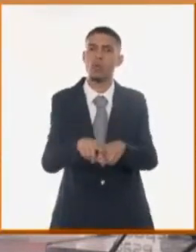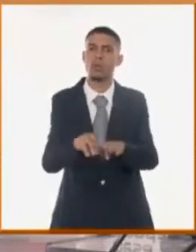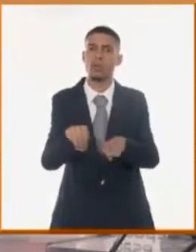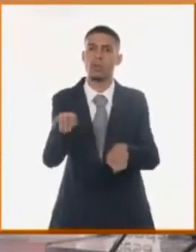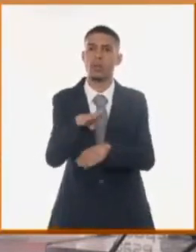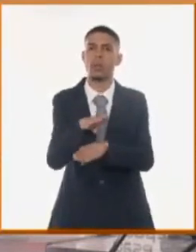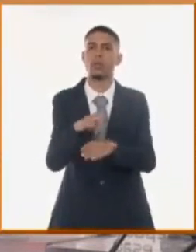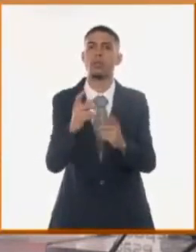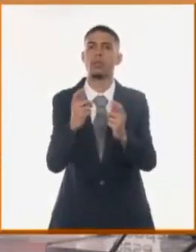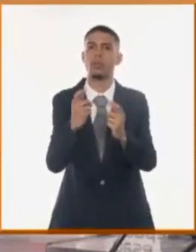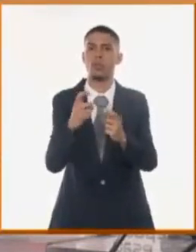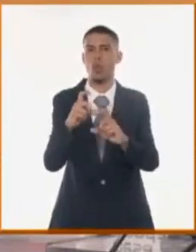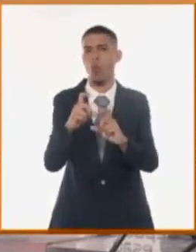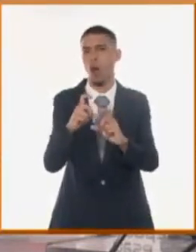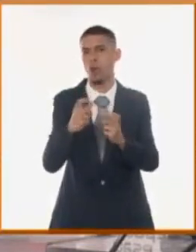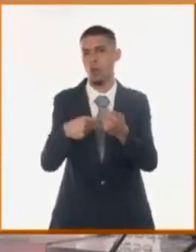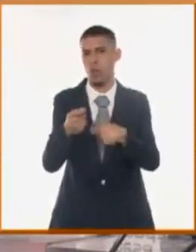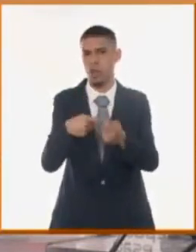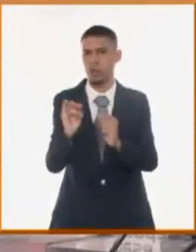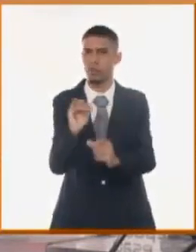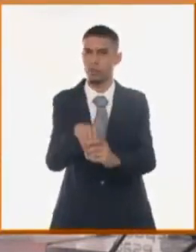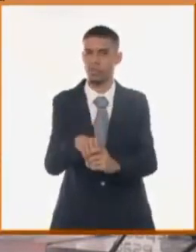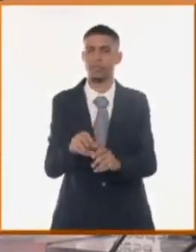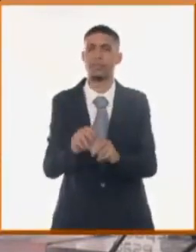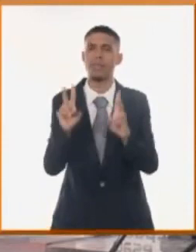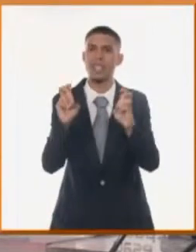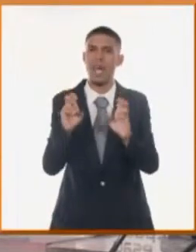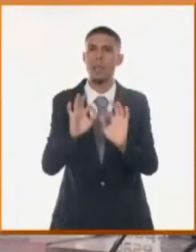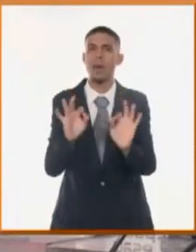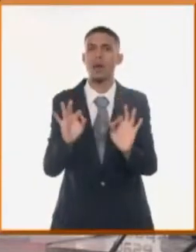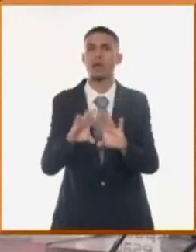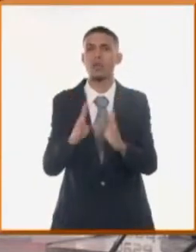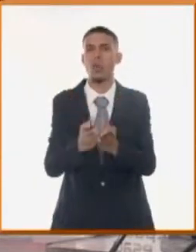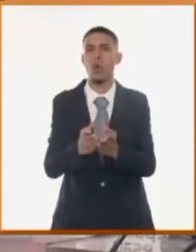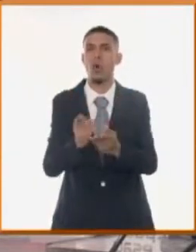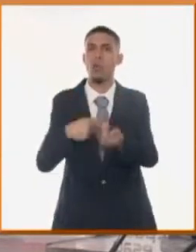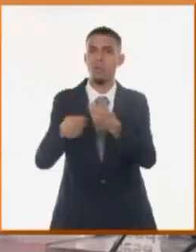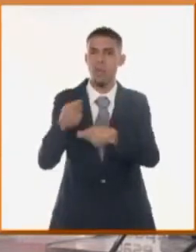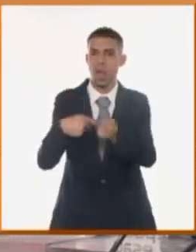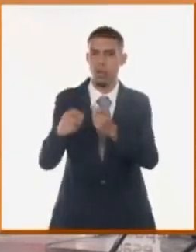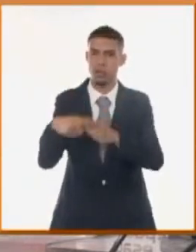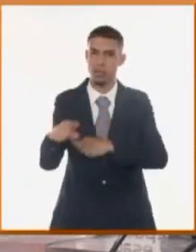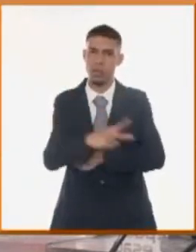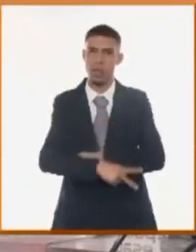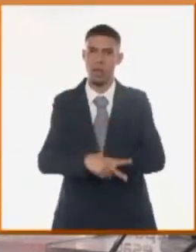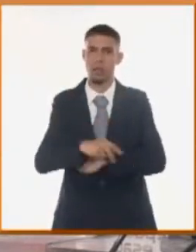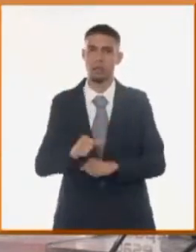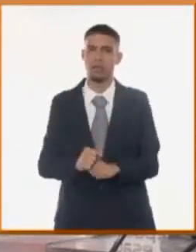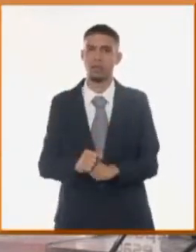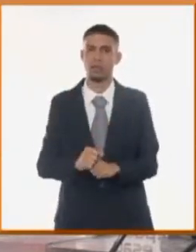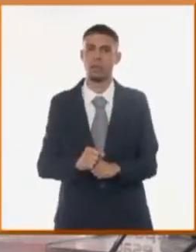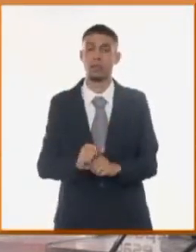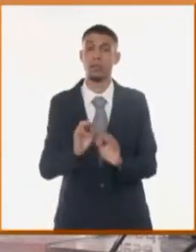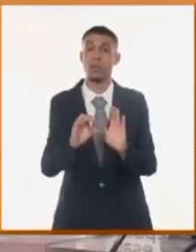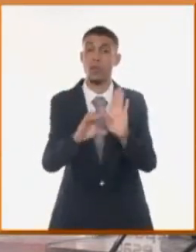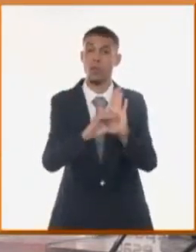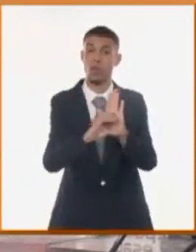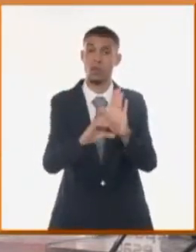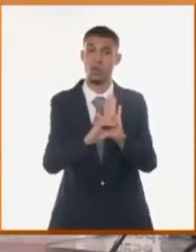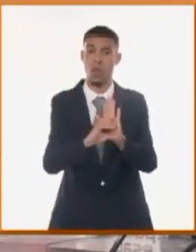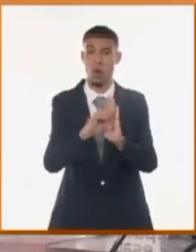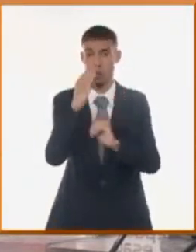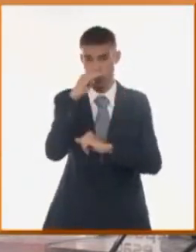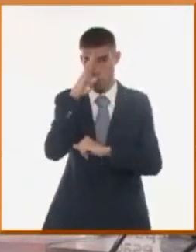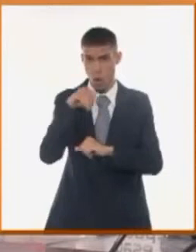Comercio Exterior para el tema de los aranceles a las importaciones. La Gaceta Oficial de la República hoy publica